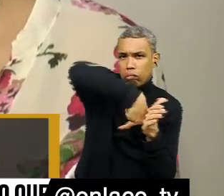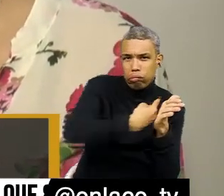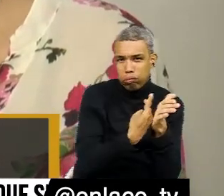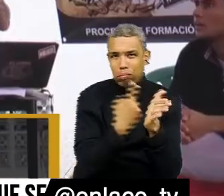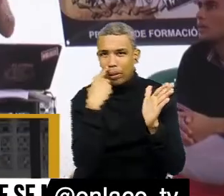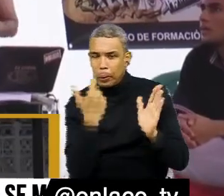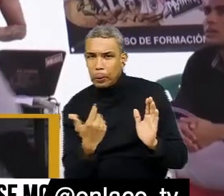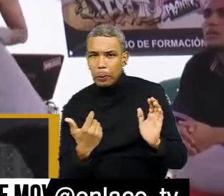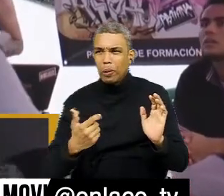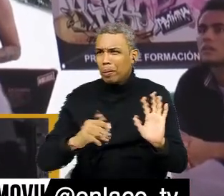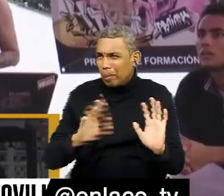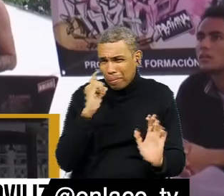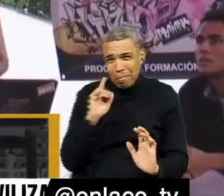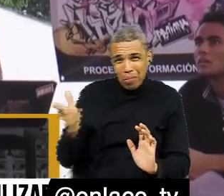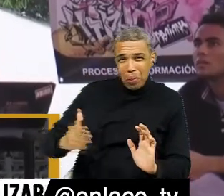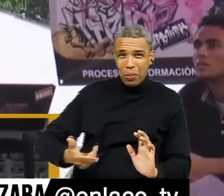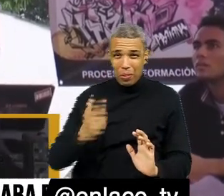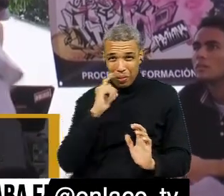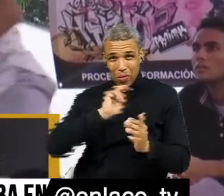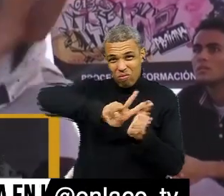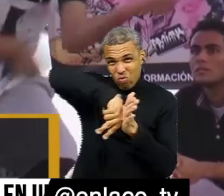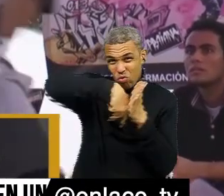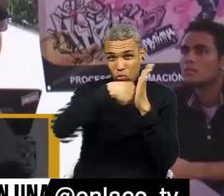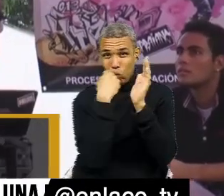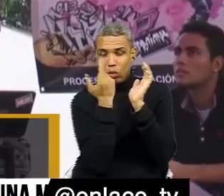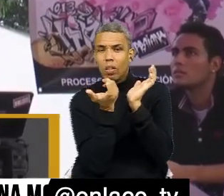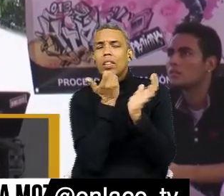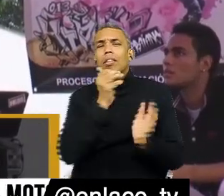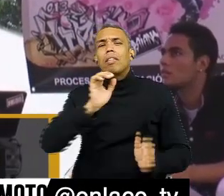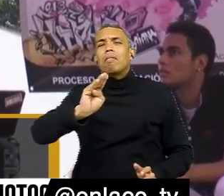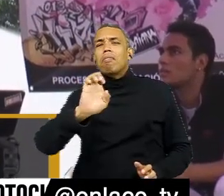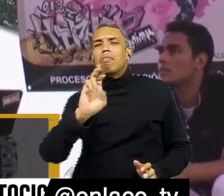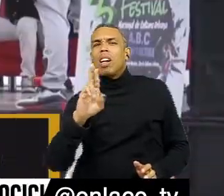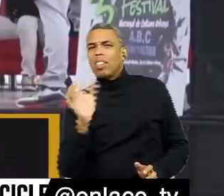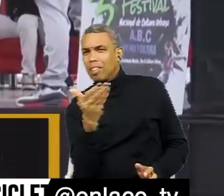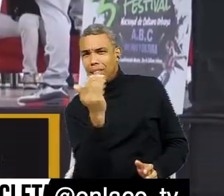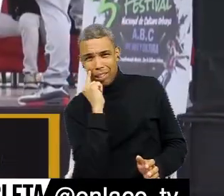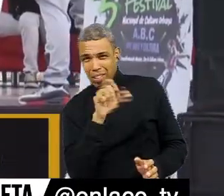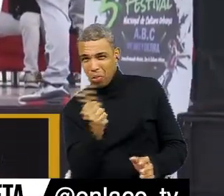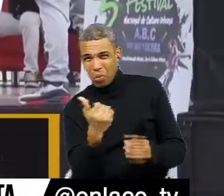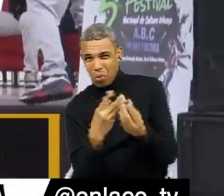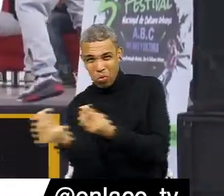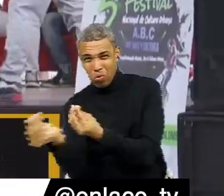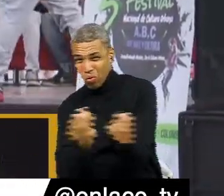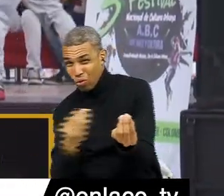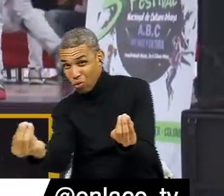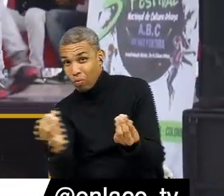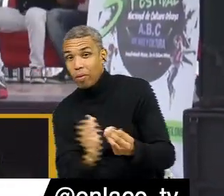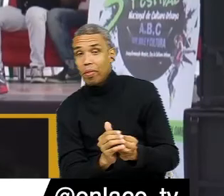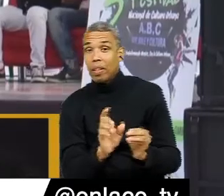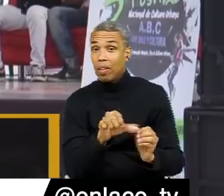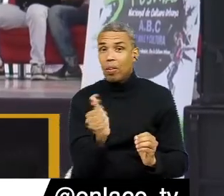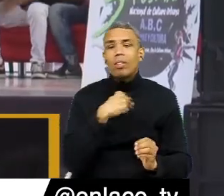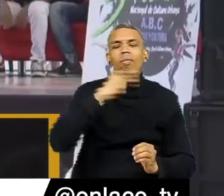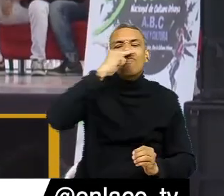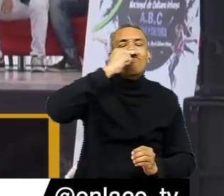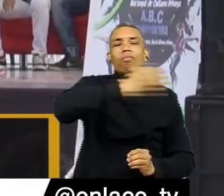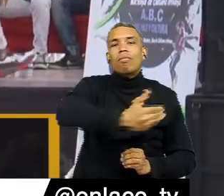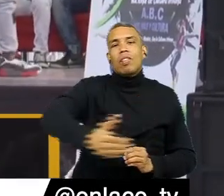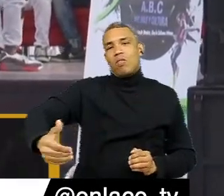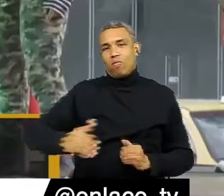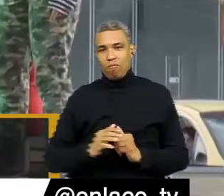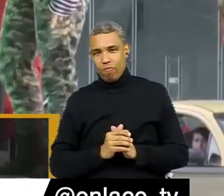las que se derraigan de grupos urbanos como Varsity, como Mega Crew y entre otras. Y está la de rondas infantiles, una categoría